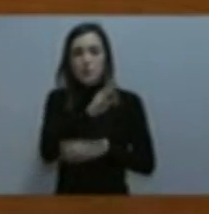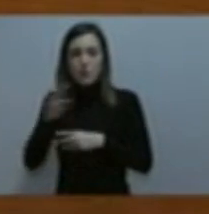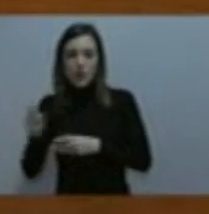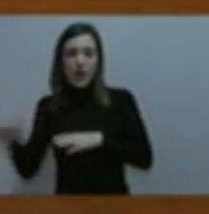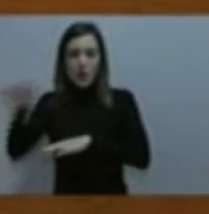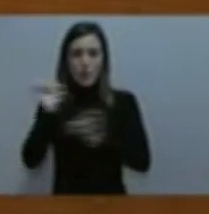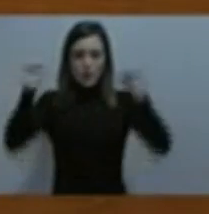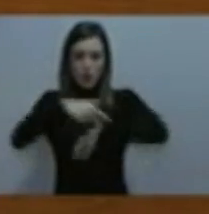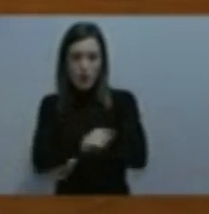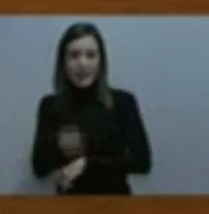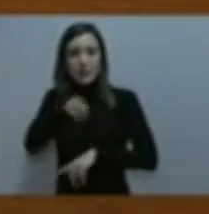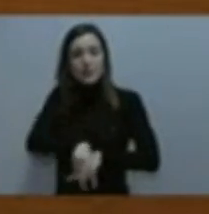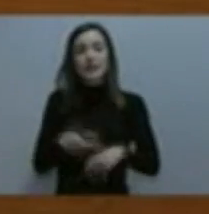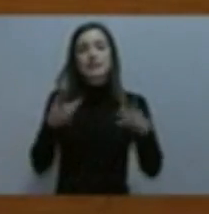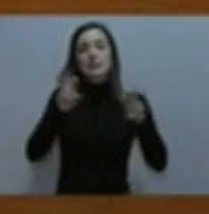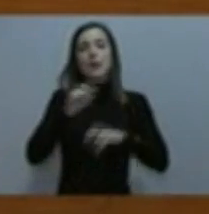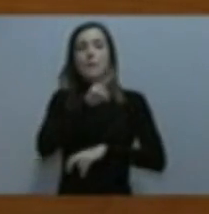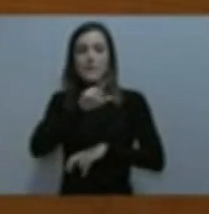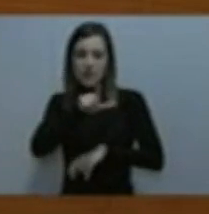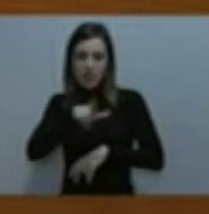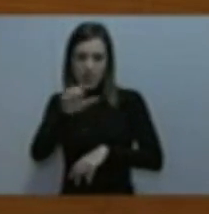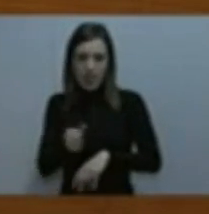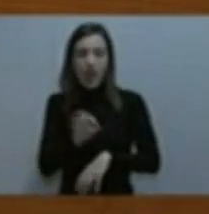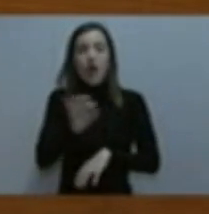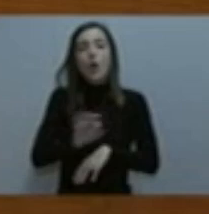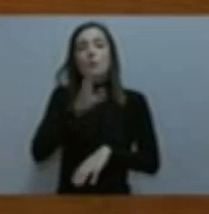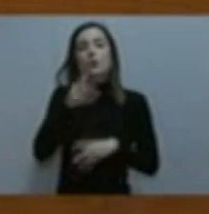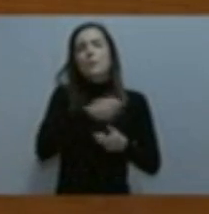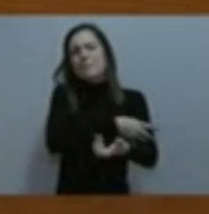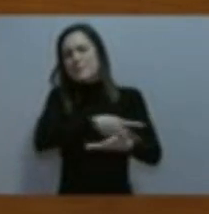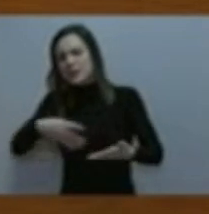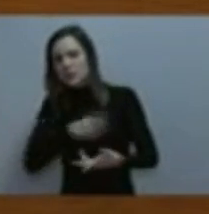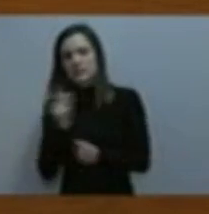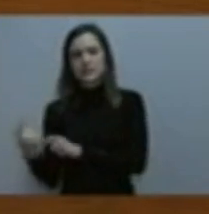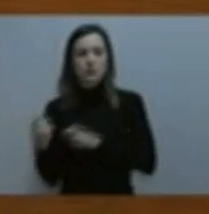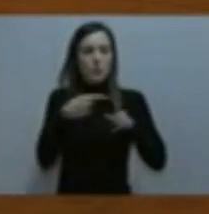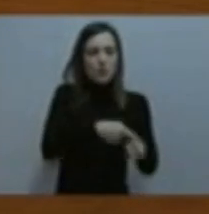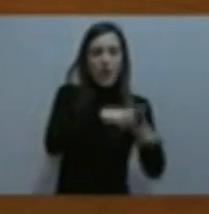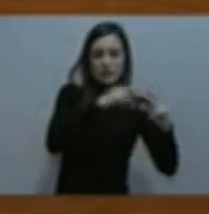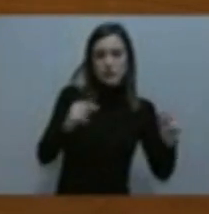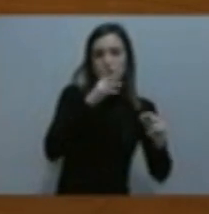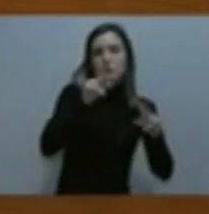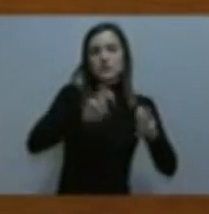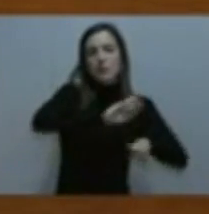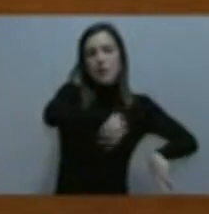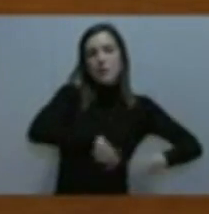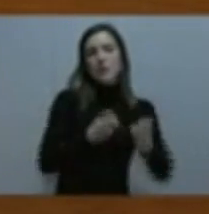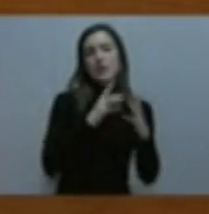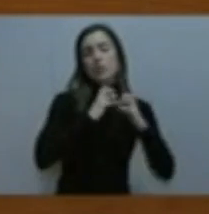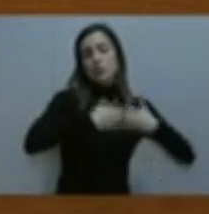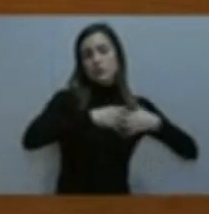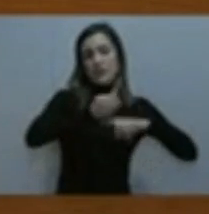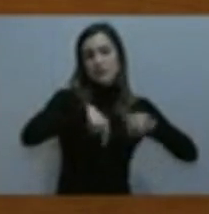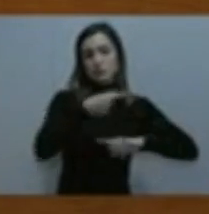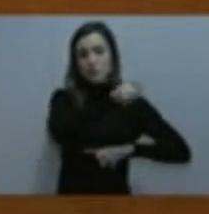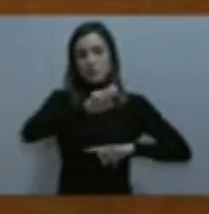Tendremos que hablar de dónde están todos los millones que llegaron para la reconversión industrial y se quedaron en los bolsillos de algunos. Y tendremos que